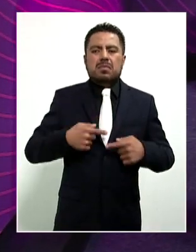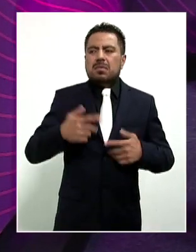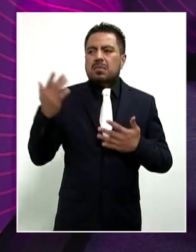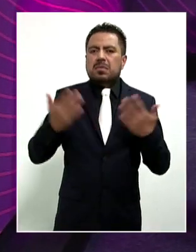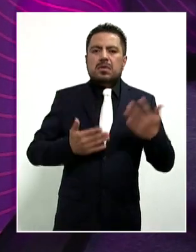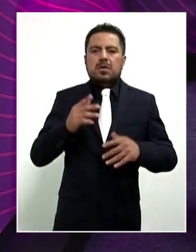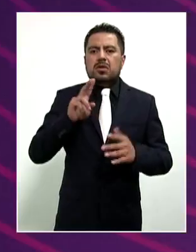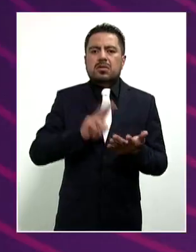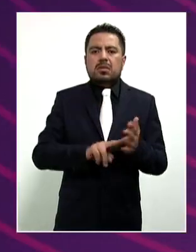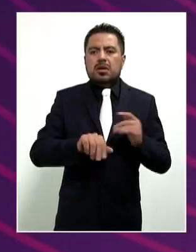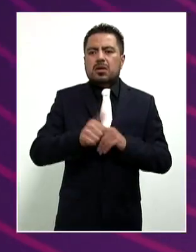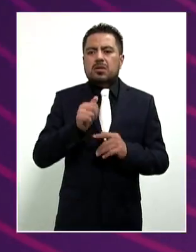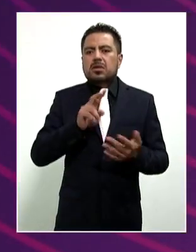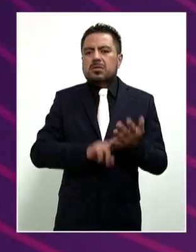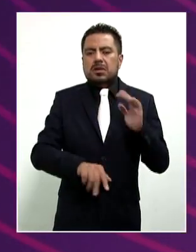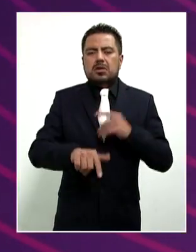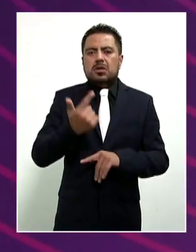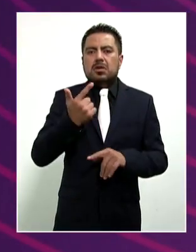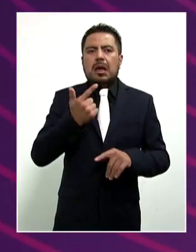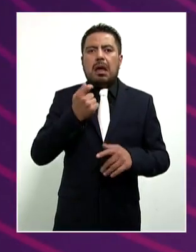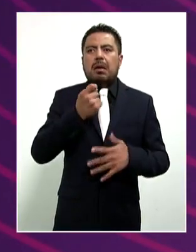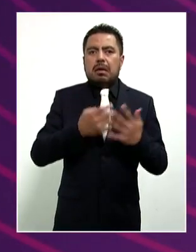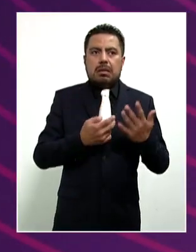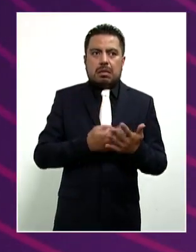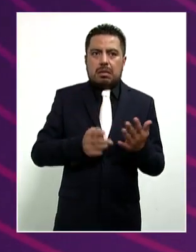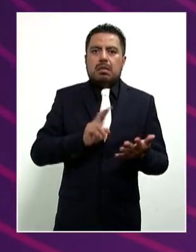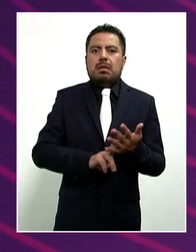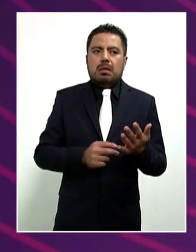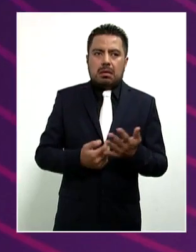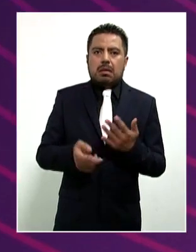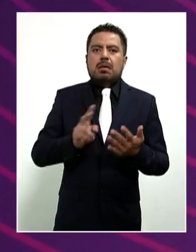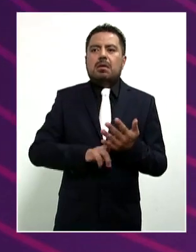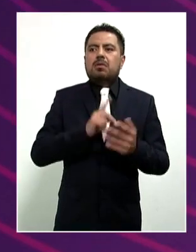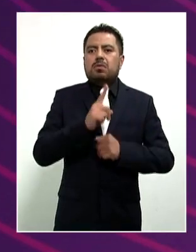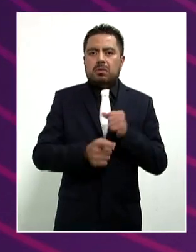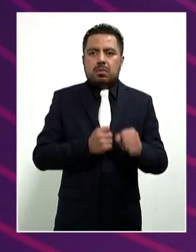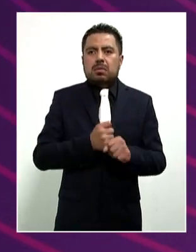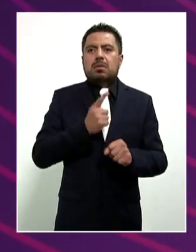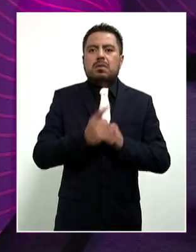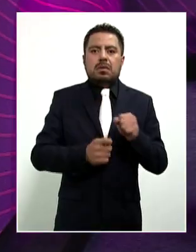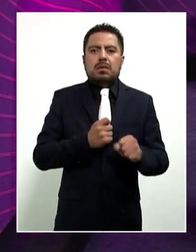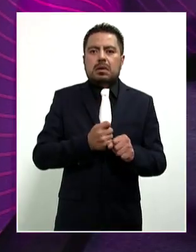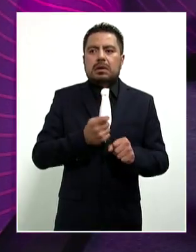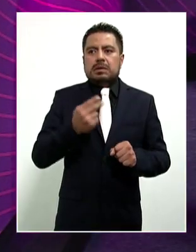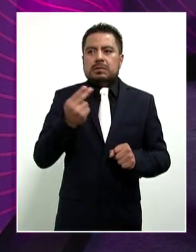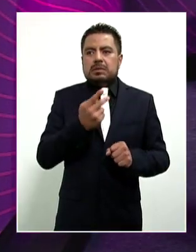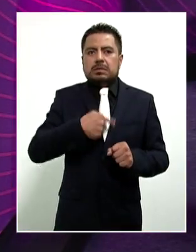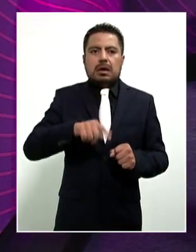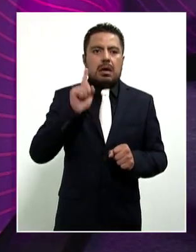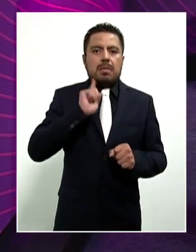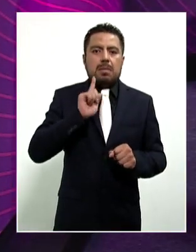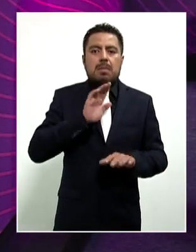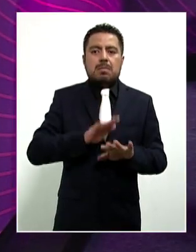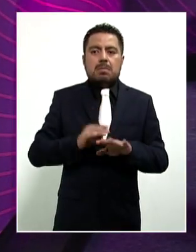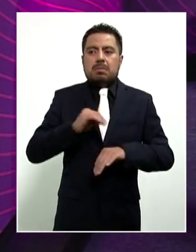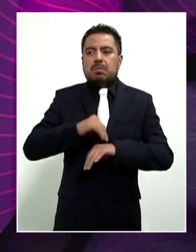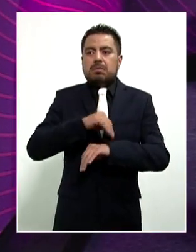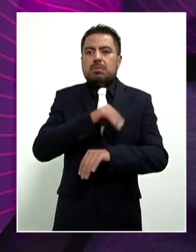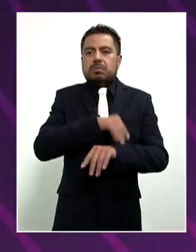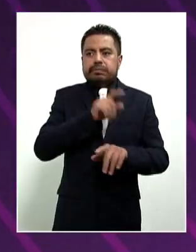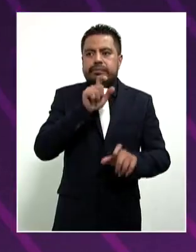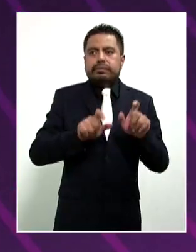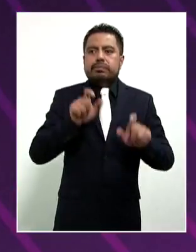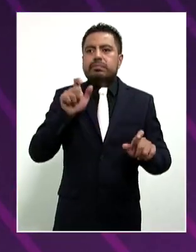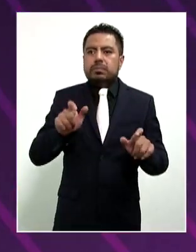el 2011, 2012, etcétera, y que se va duplicando año con año, nos está llevando a una feminización de las personas que están